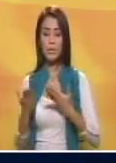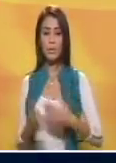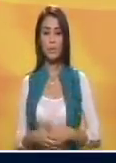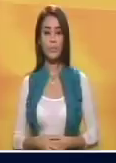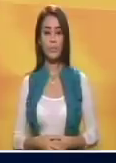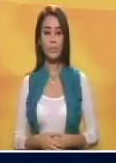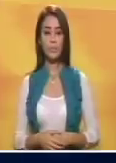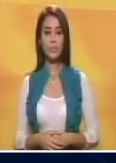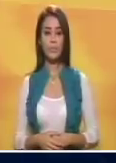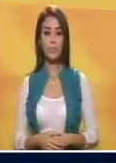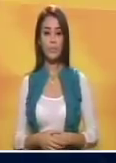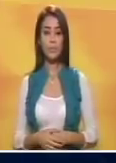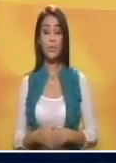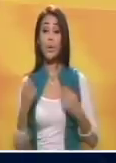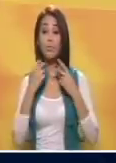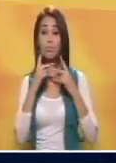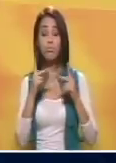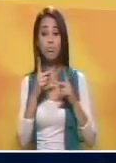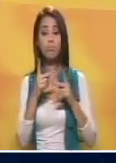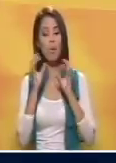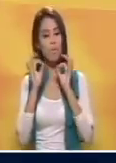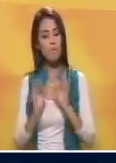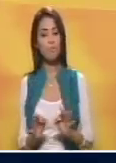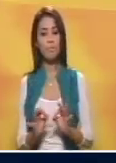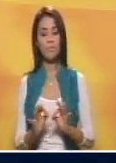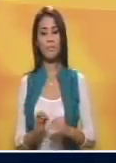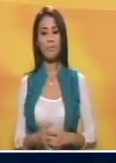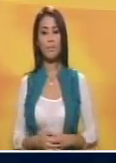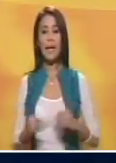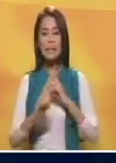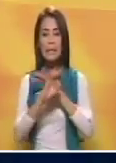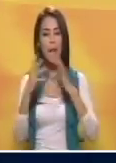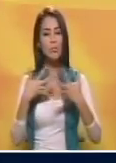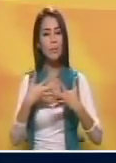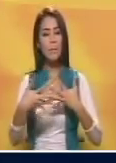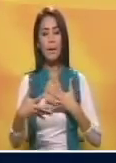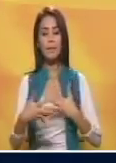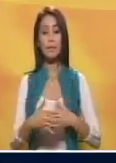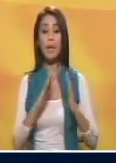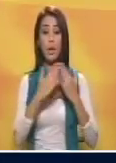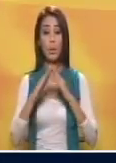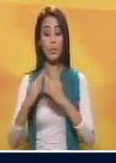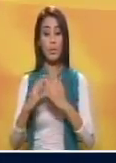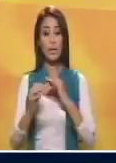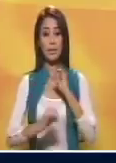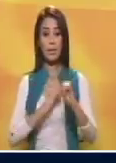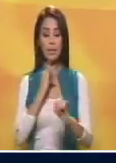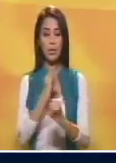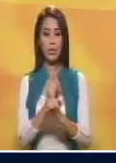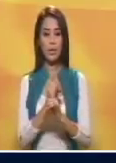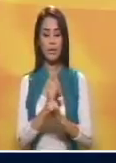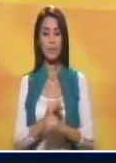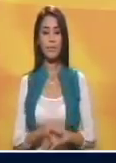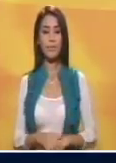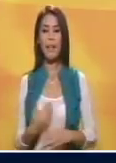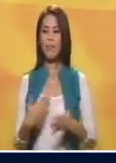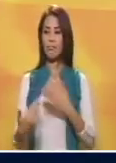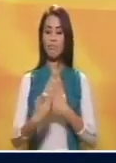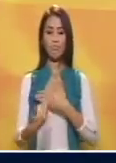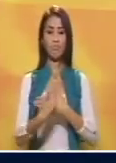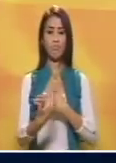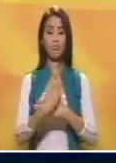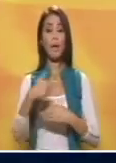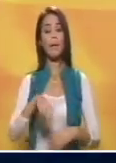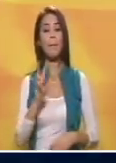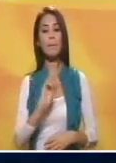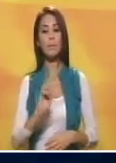nuestra patria. Hubo un mensaje muy claro, y hubo un mensaje muy claro también a esa comunidad internacional que está aislada tratando de intervenir